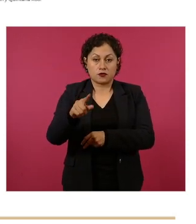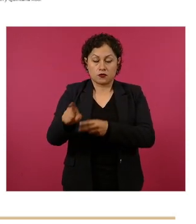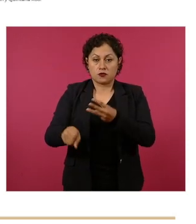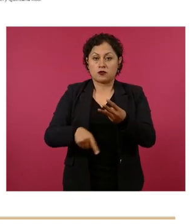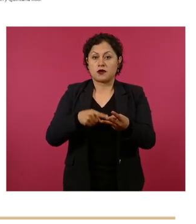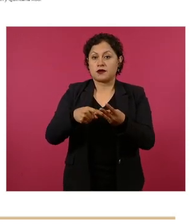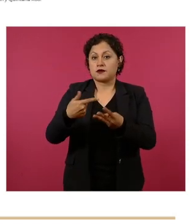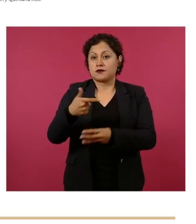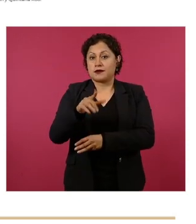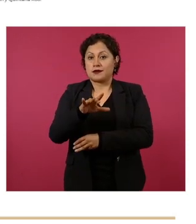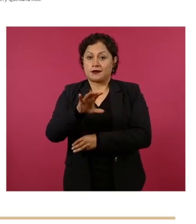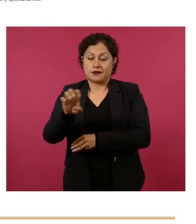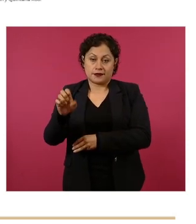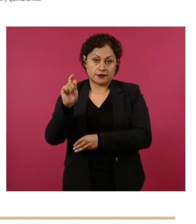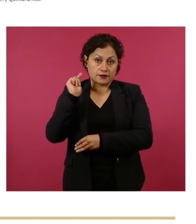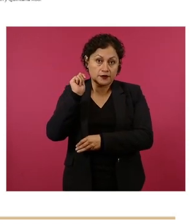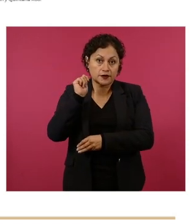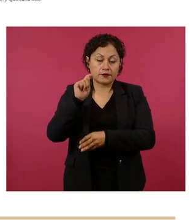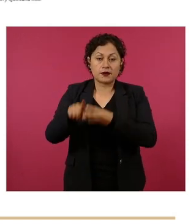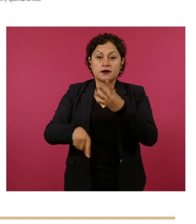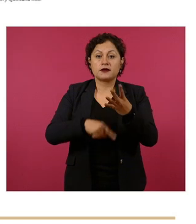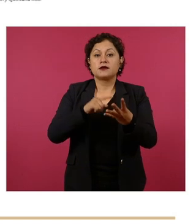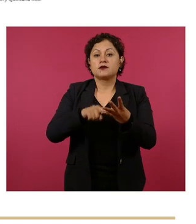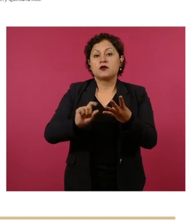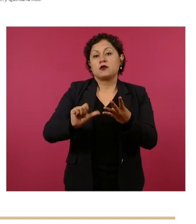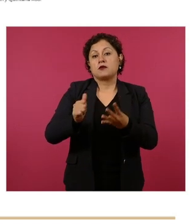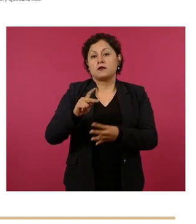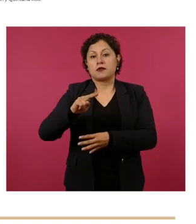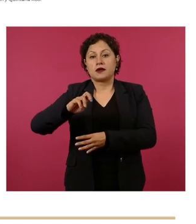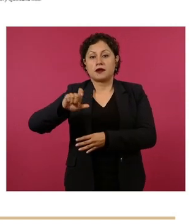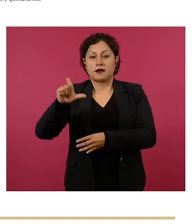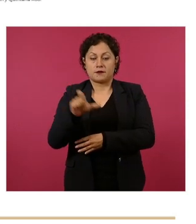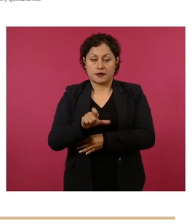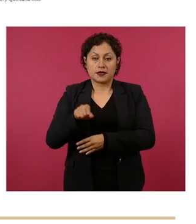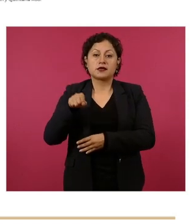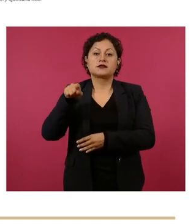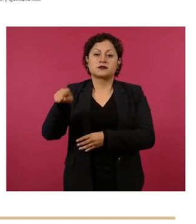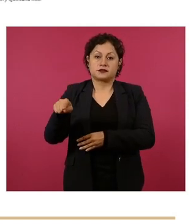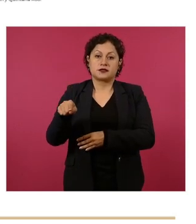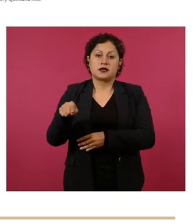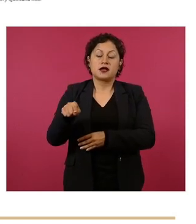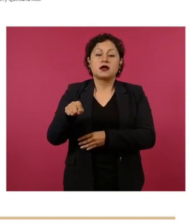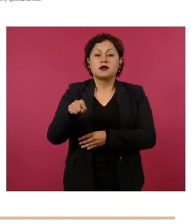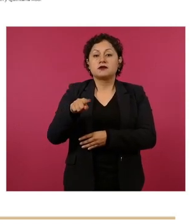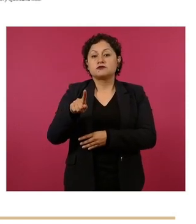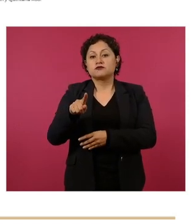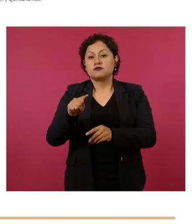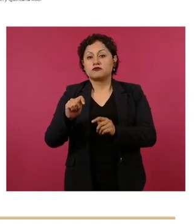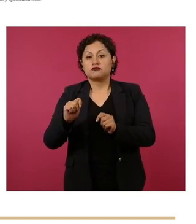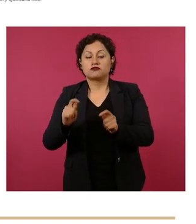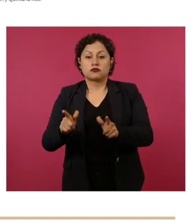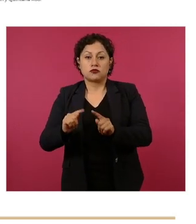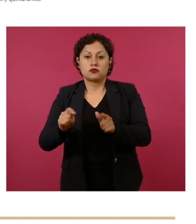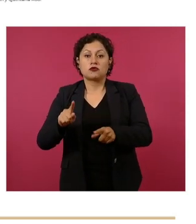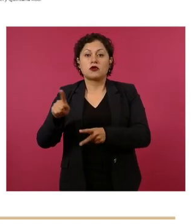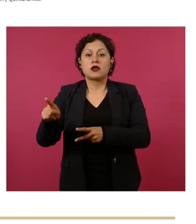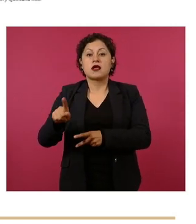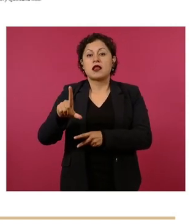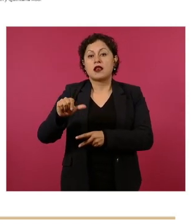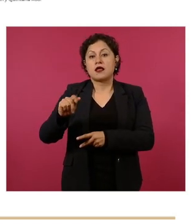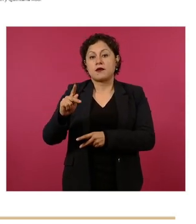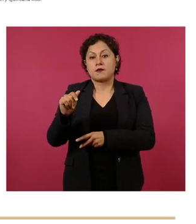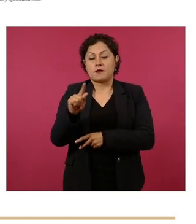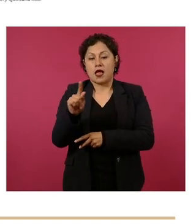en Cárdenas, Tabasco, dos franquicias de Pemex en Tuxtla Gutiérrez y La Paz, Baja California Sur,